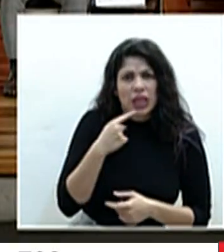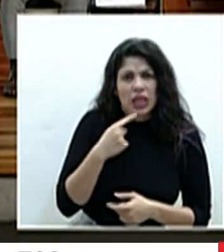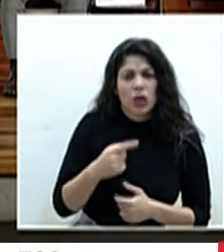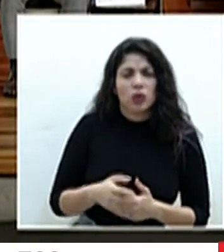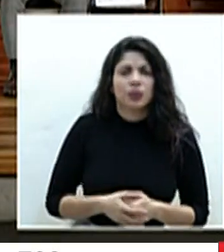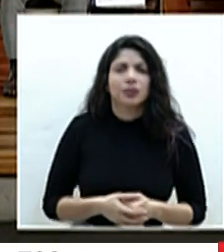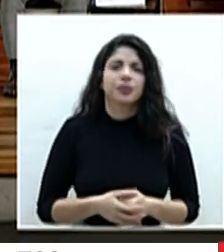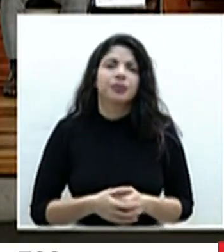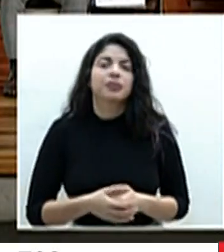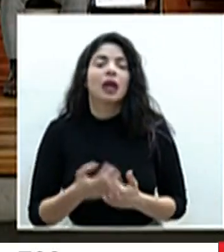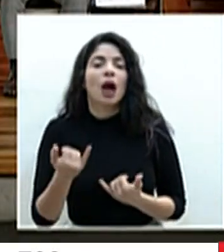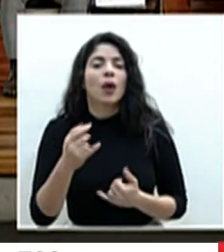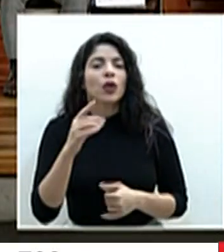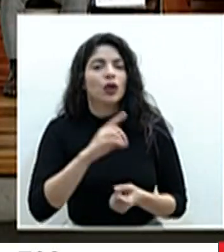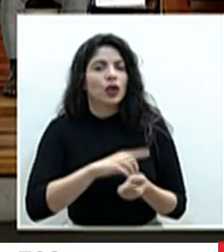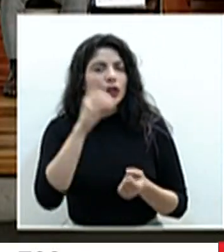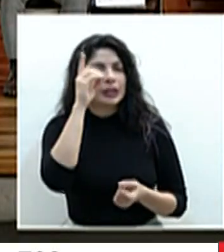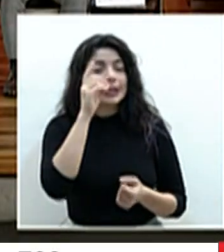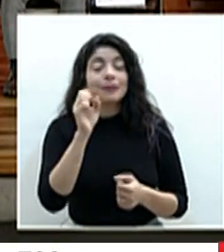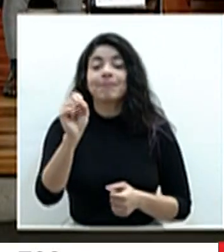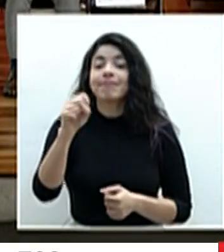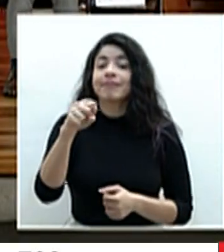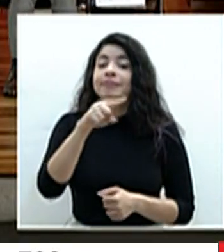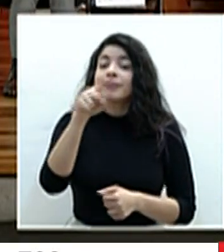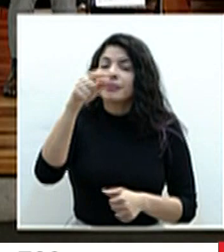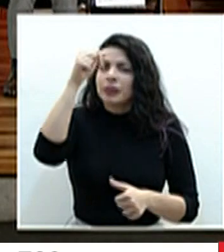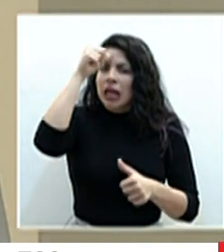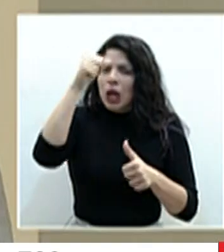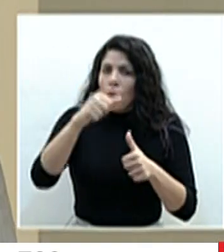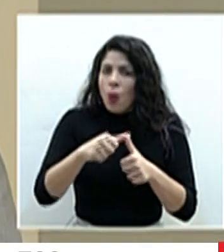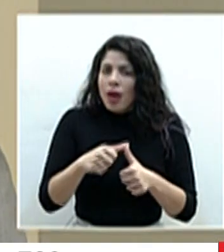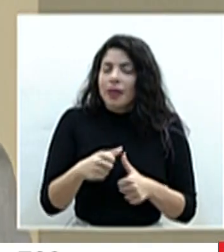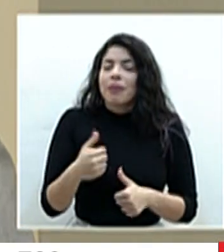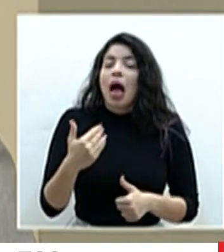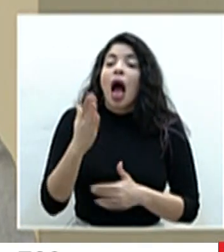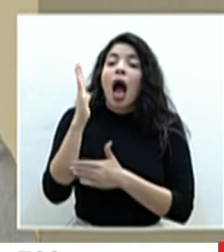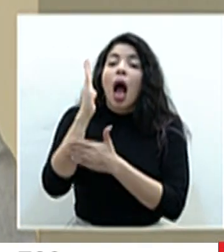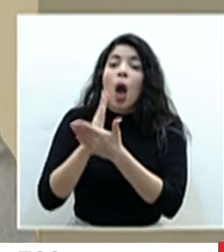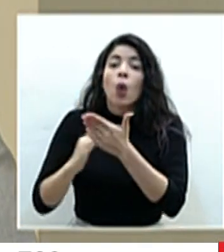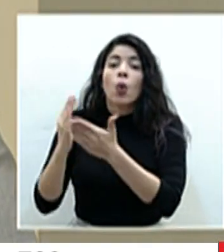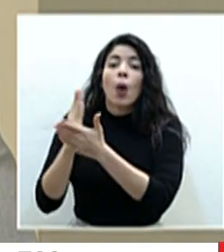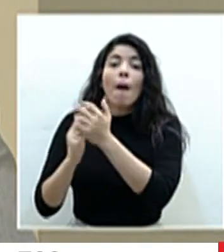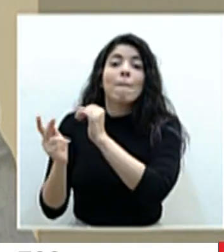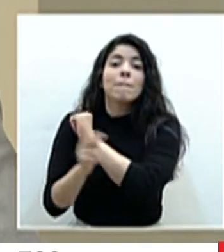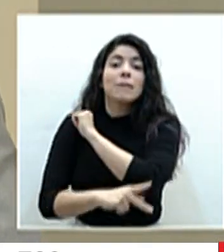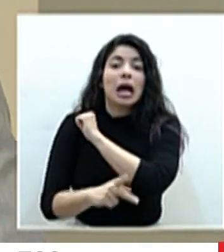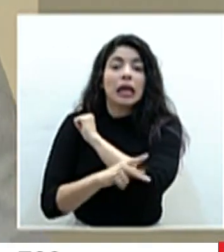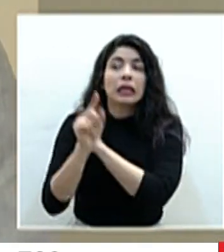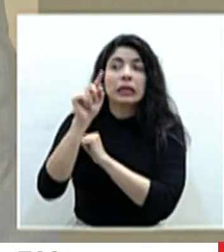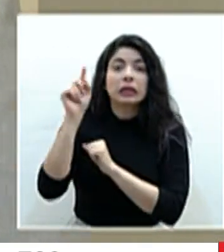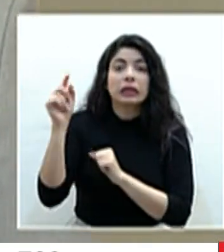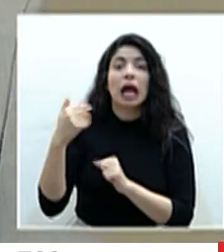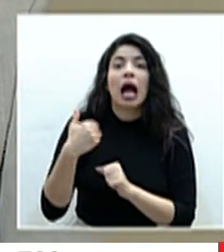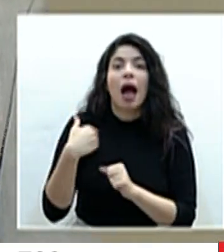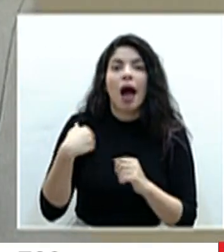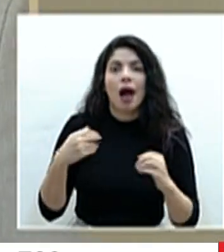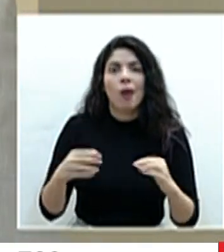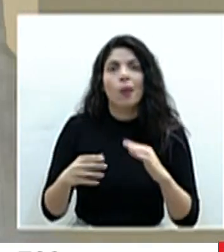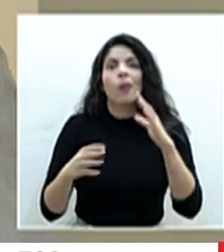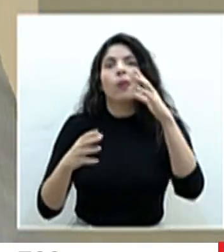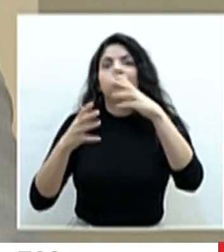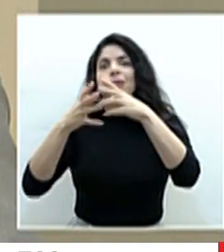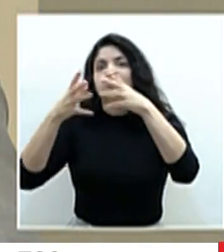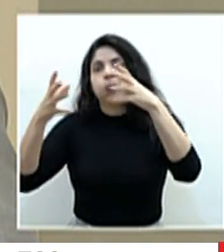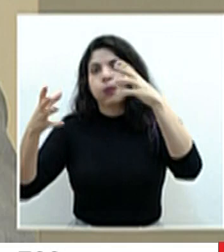Escuchamos al doctor Salas. Sí, recordemos que hay países que han tenido olas en medio de un